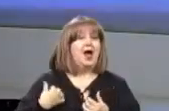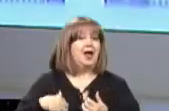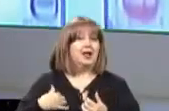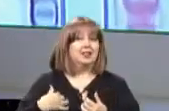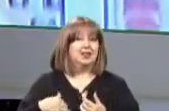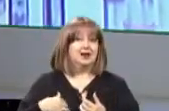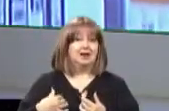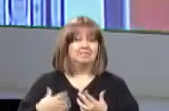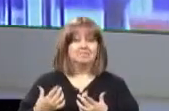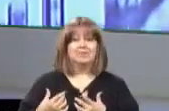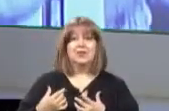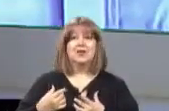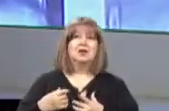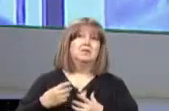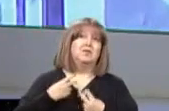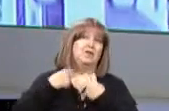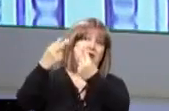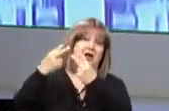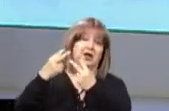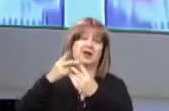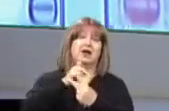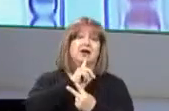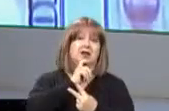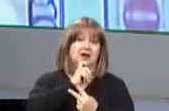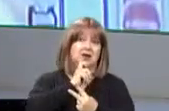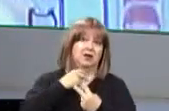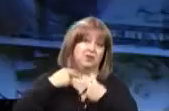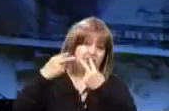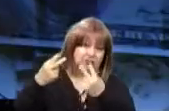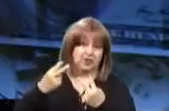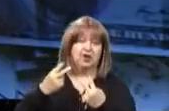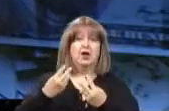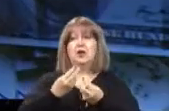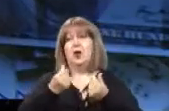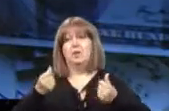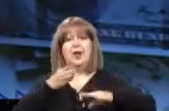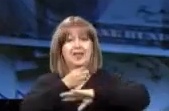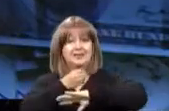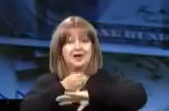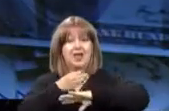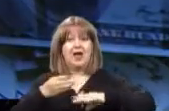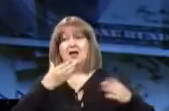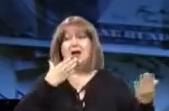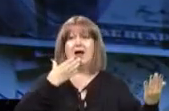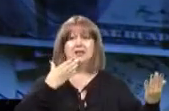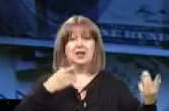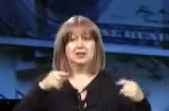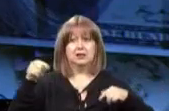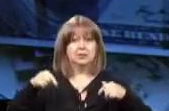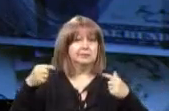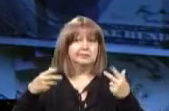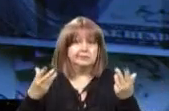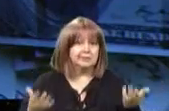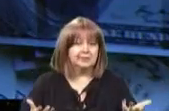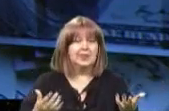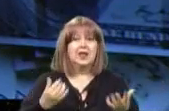más ha consumido viajes a Qatar, que más entradas a recitales uh-huh. ha comprado. Y pasa porque vemos que nos queda tan poquito en